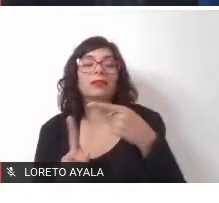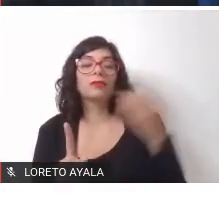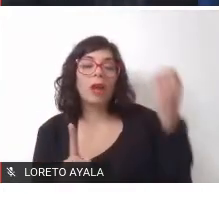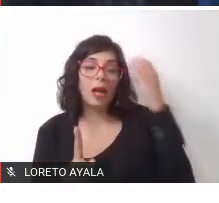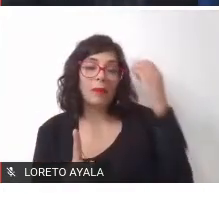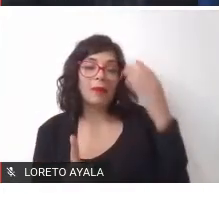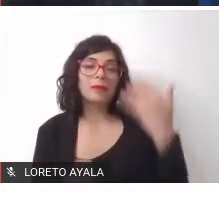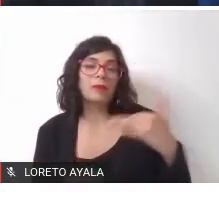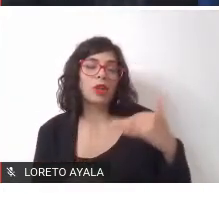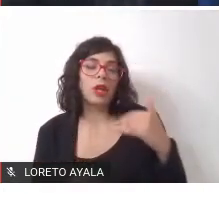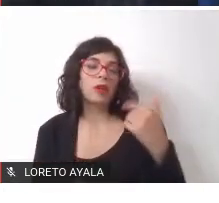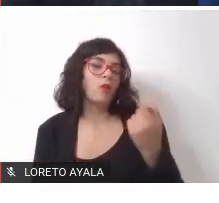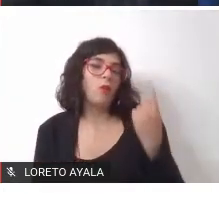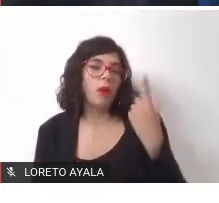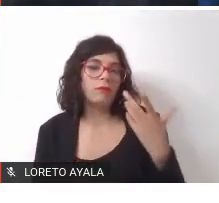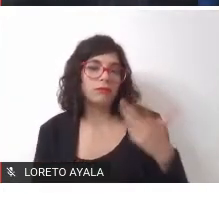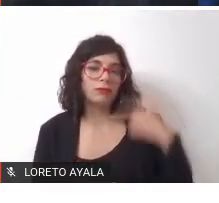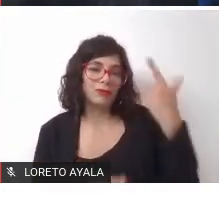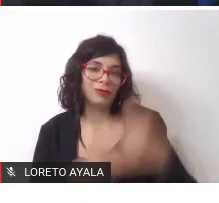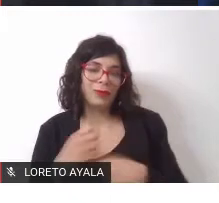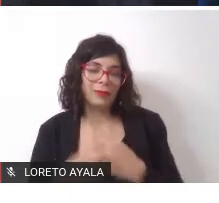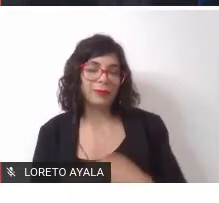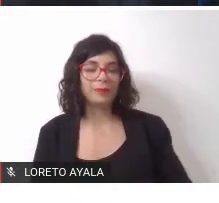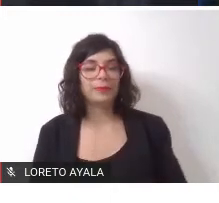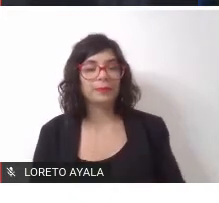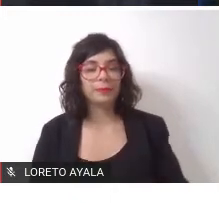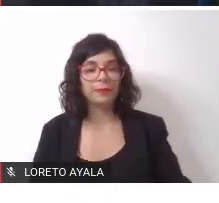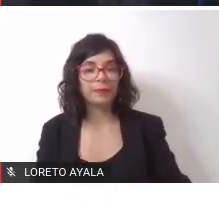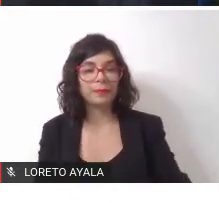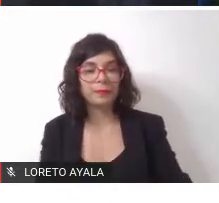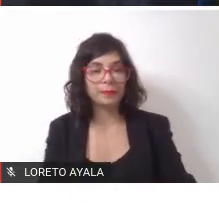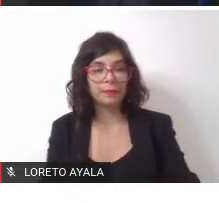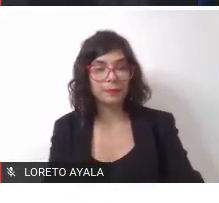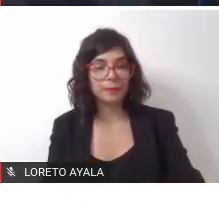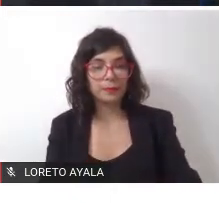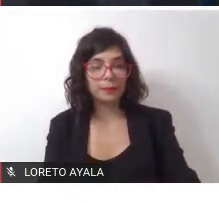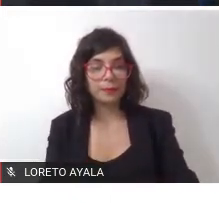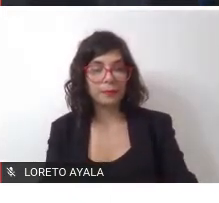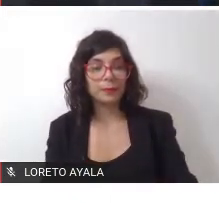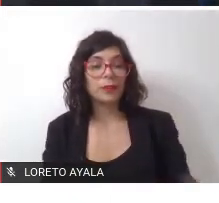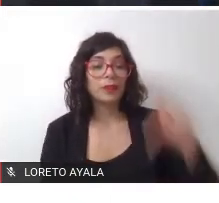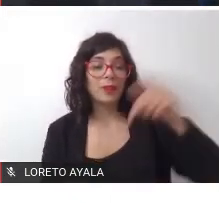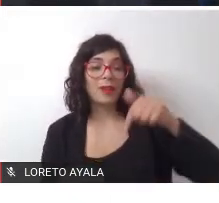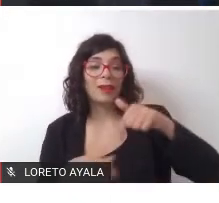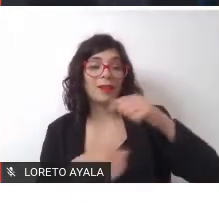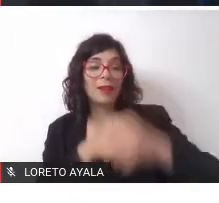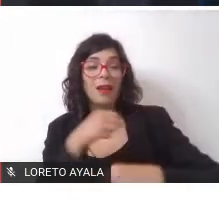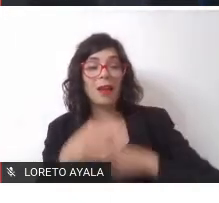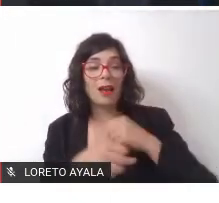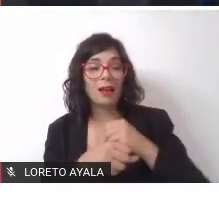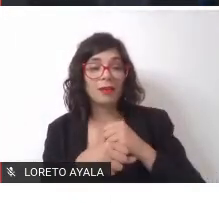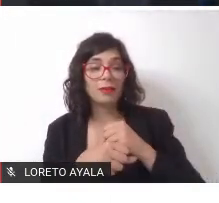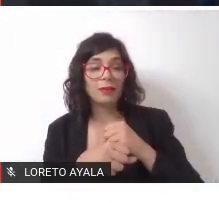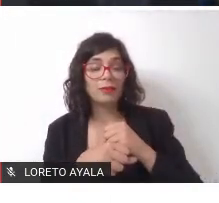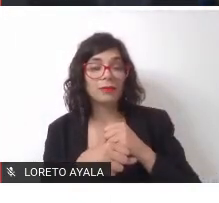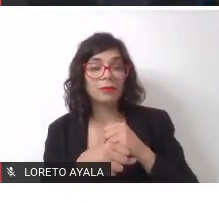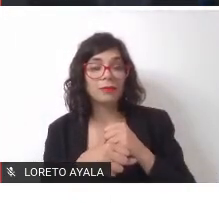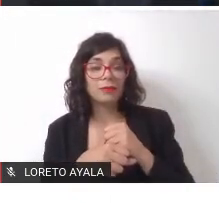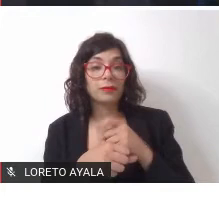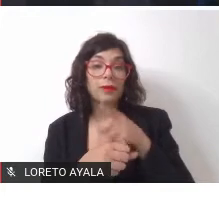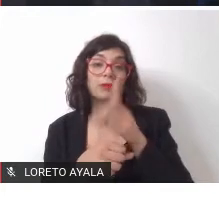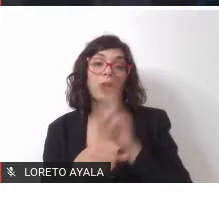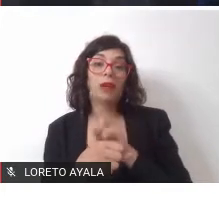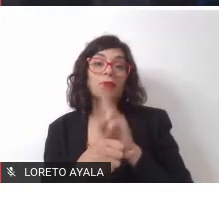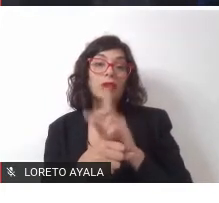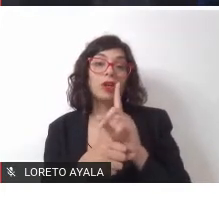aprendizaje priorizado. Pero ¿por qué este año que hemos estado remoto? Al profesor no digo que se le